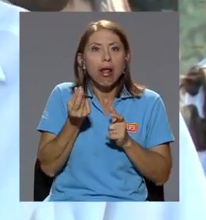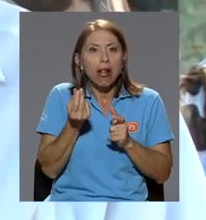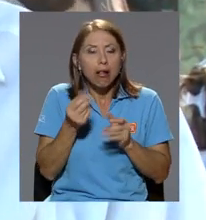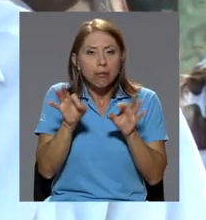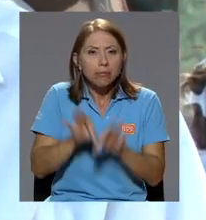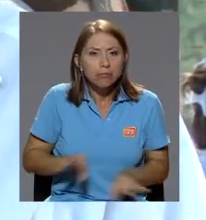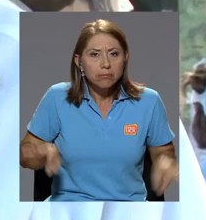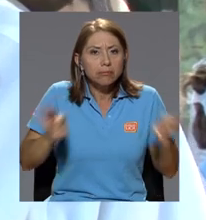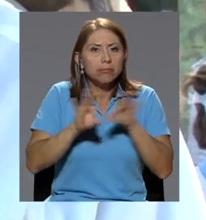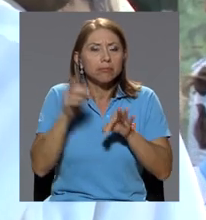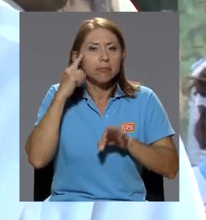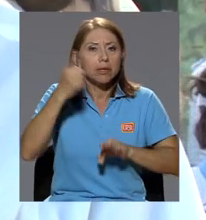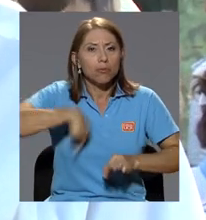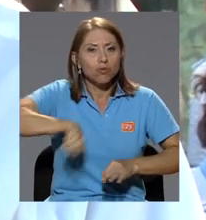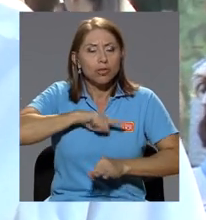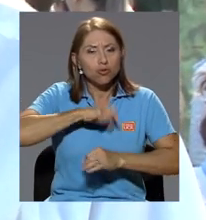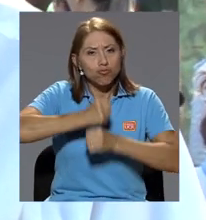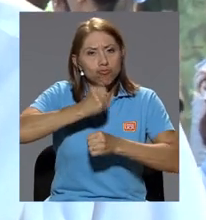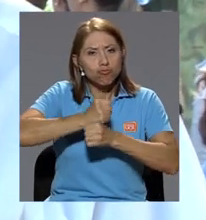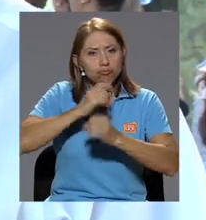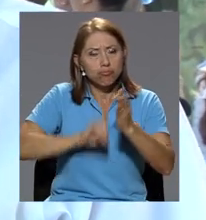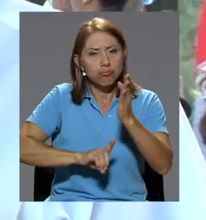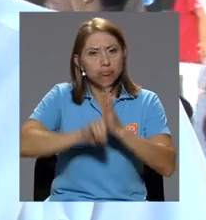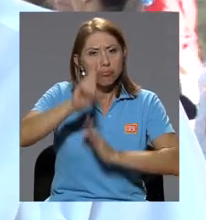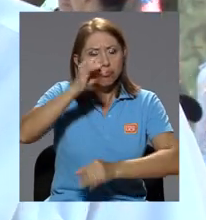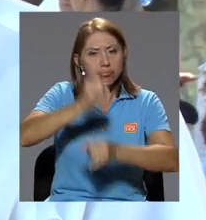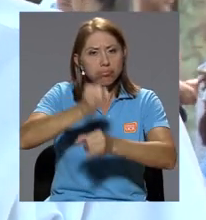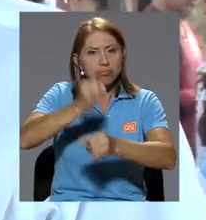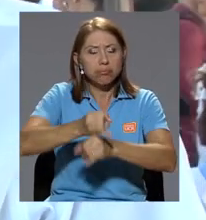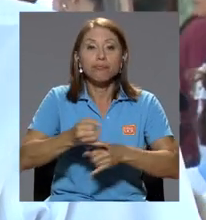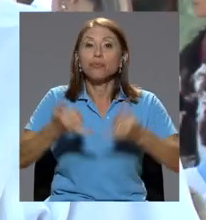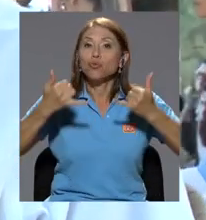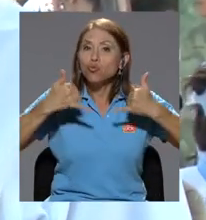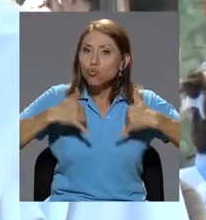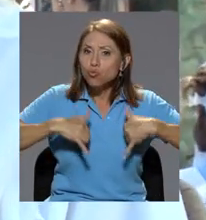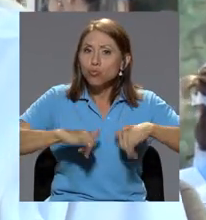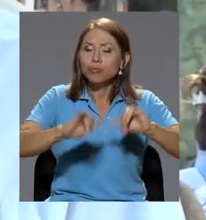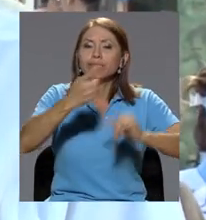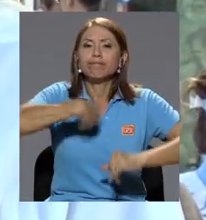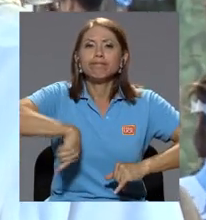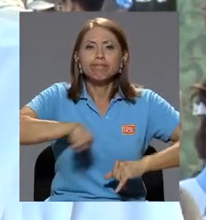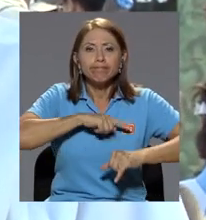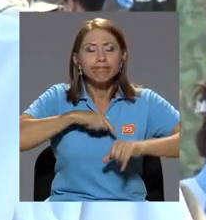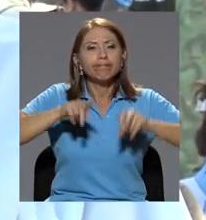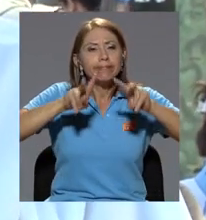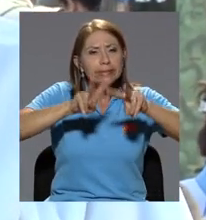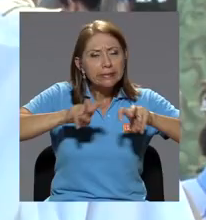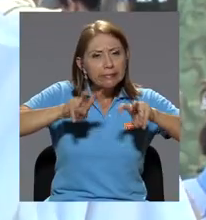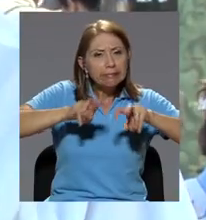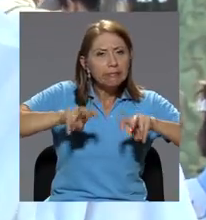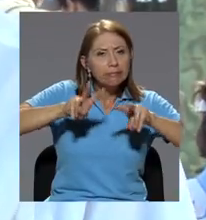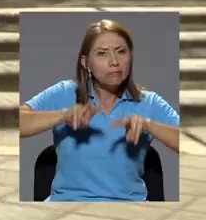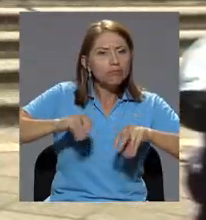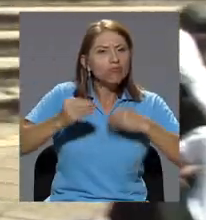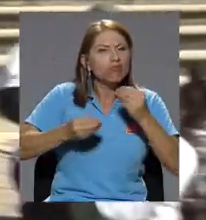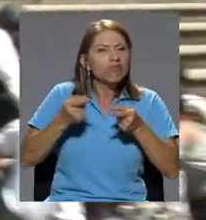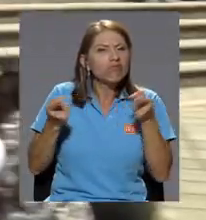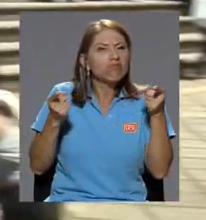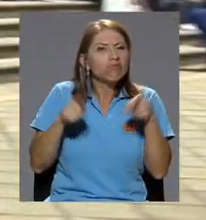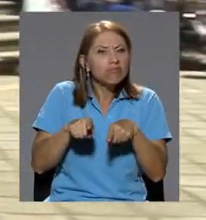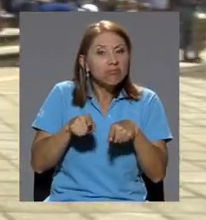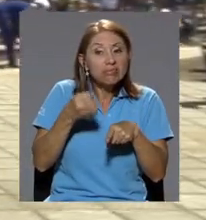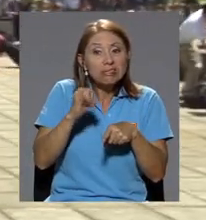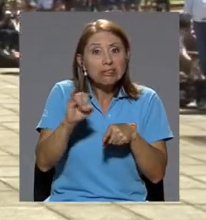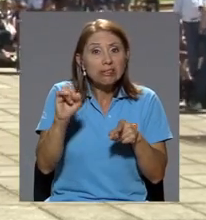vitales para nuestro desarrollo institucional. Todavía estamos analizando los impactos que